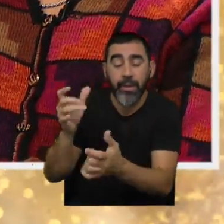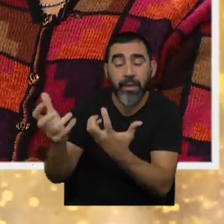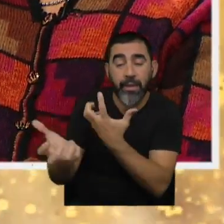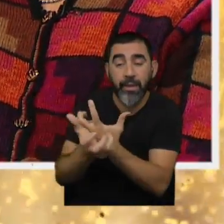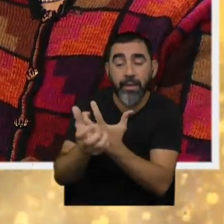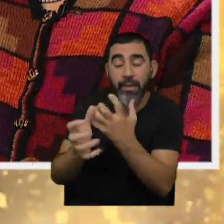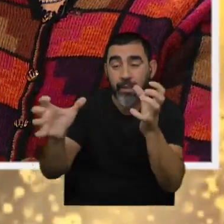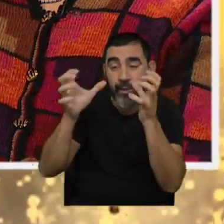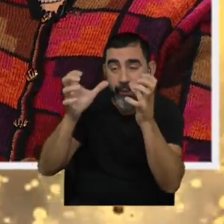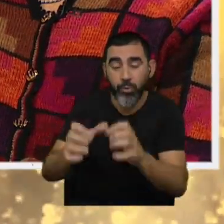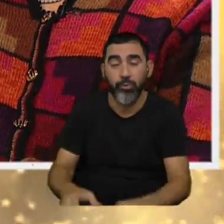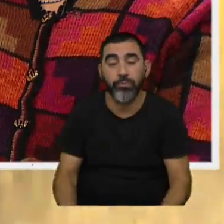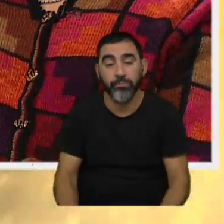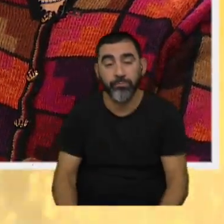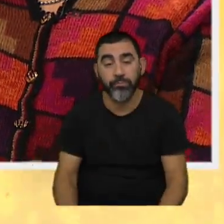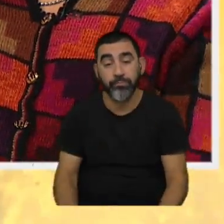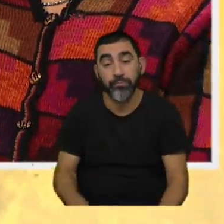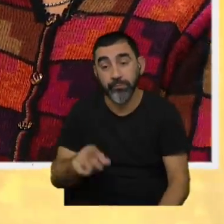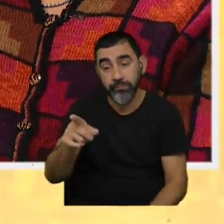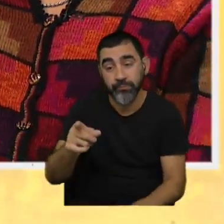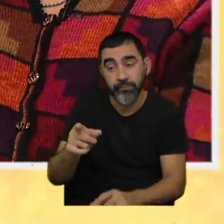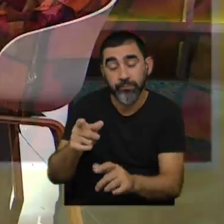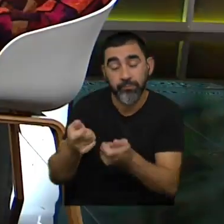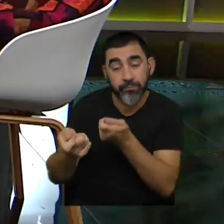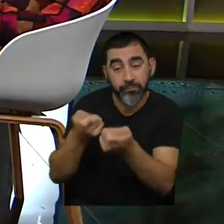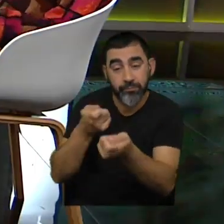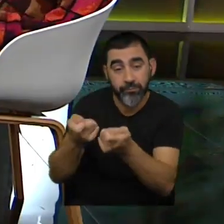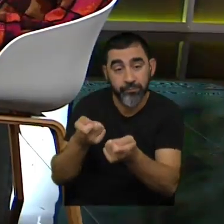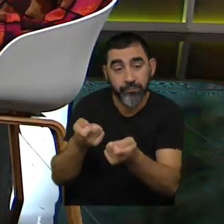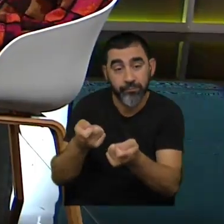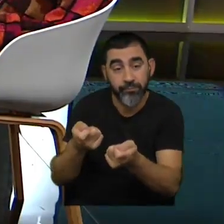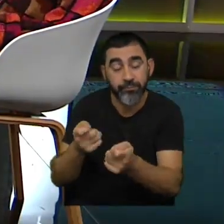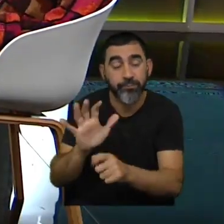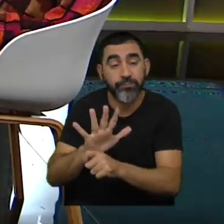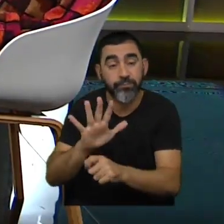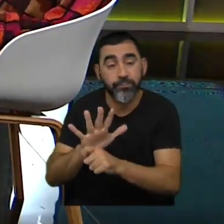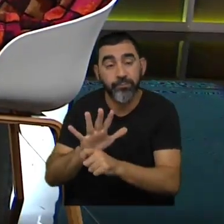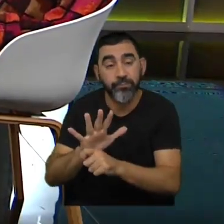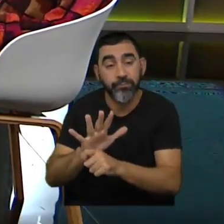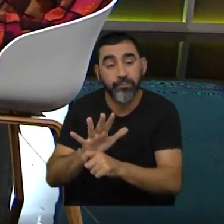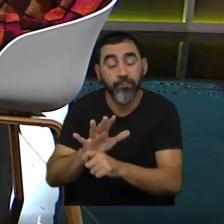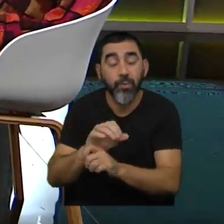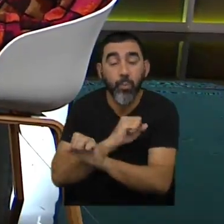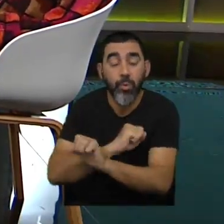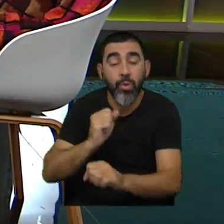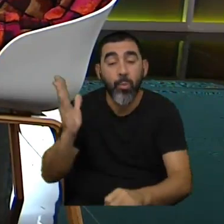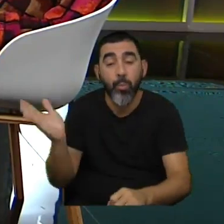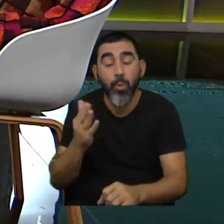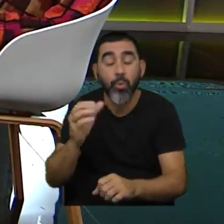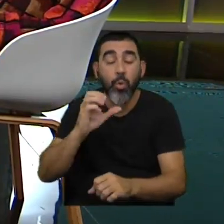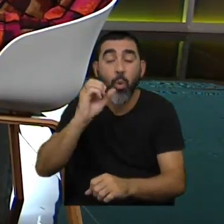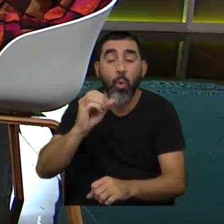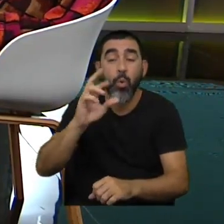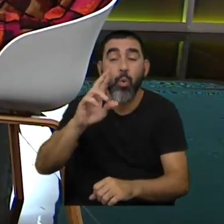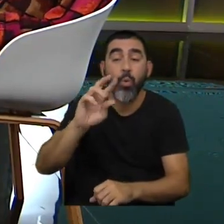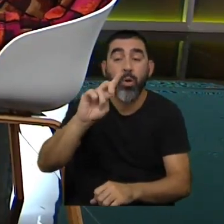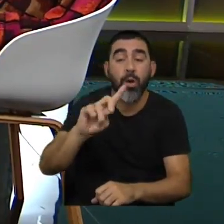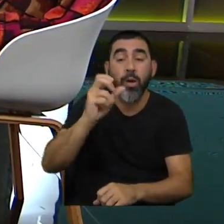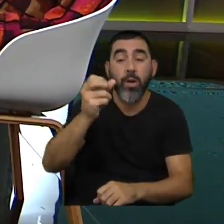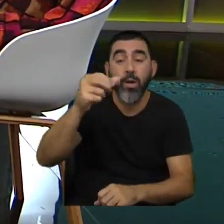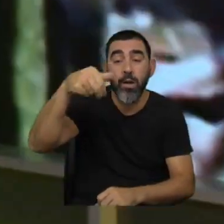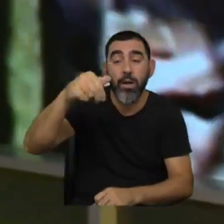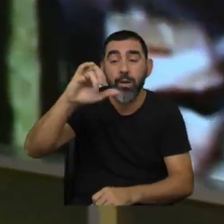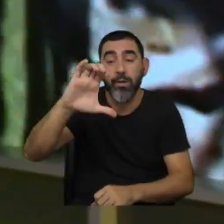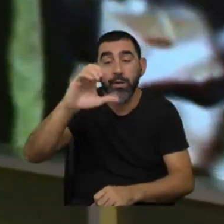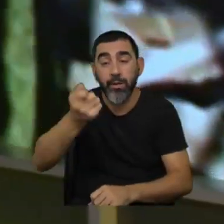tóxicos. Ese manejo, esa posibilidad de ir de alguna manera acercándose a lo que puede ser una producción orgánica en algunos casos, claro, de acuerdo al producto que se use,